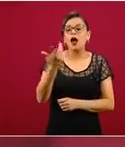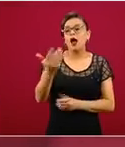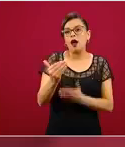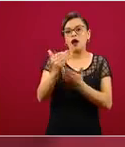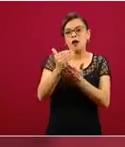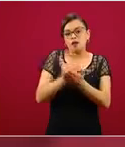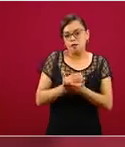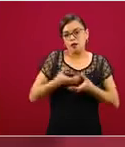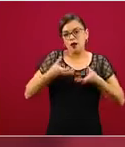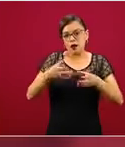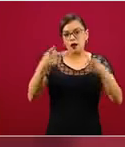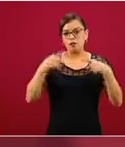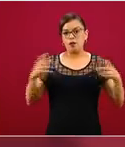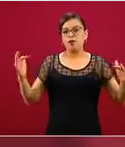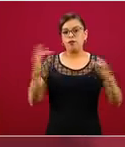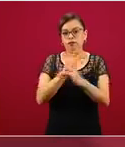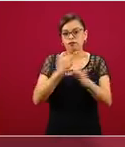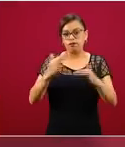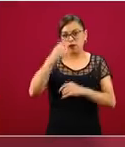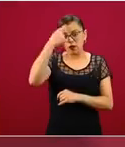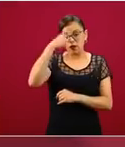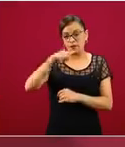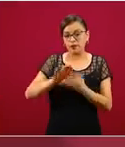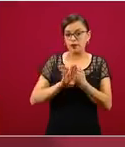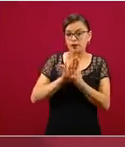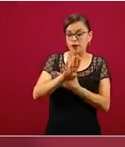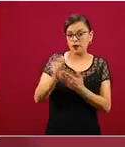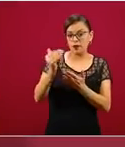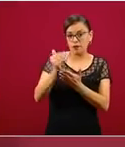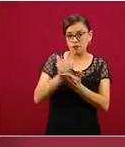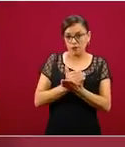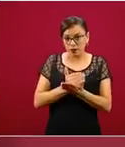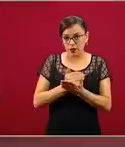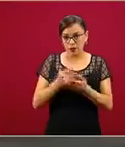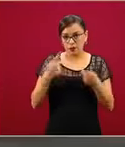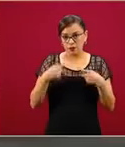como mecanismo de mitigación y eventualmente control de la epidemia.